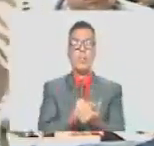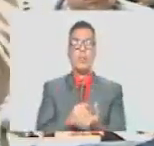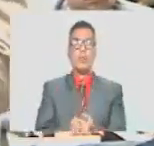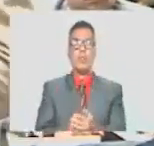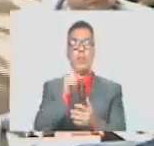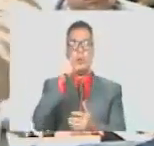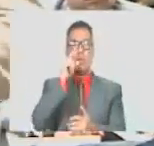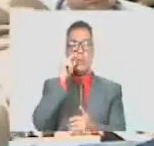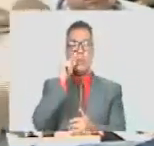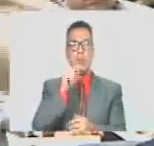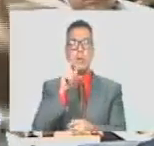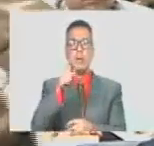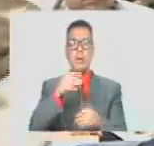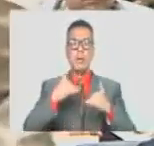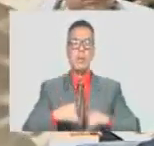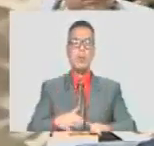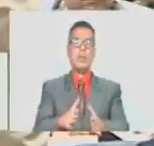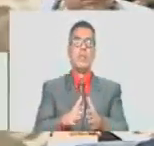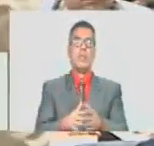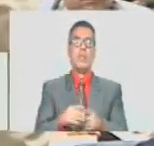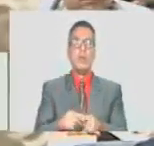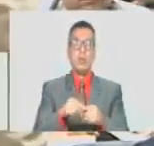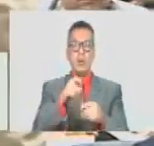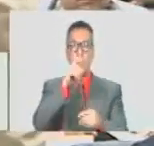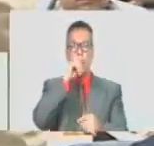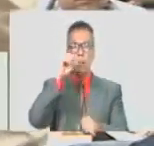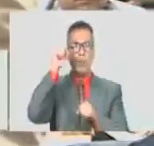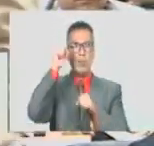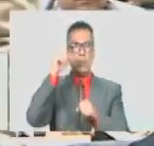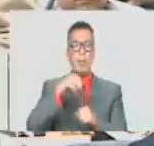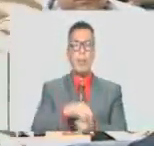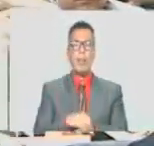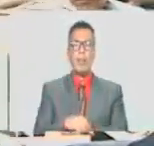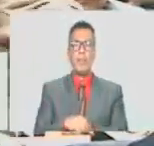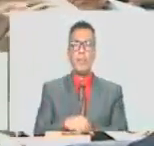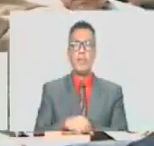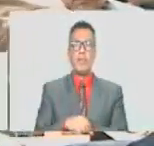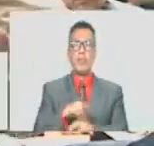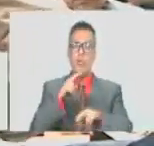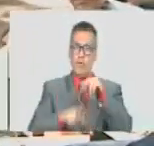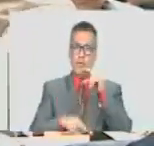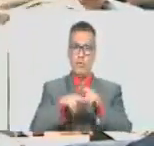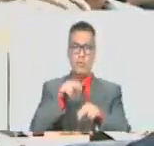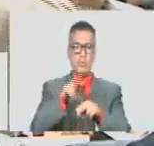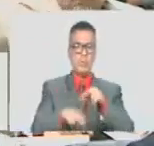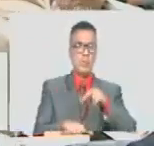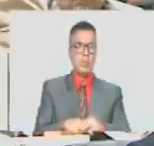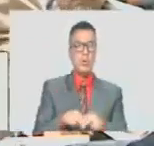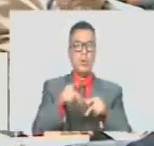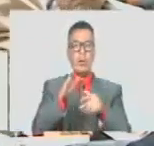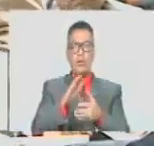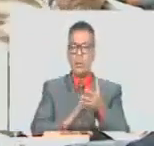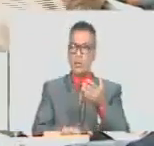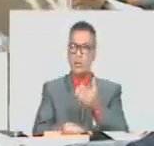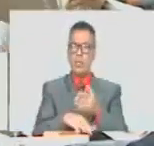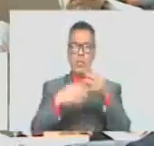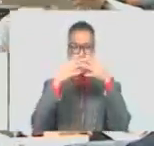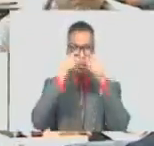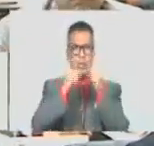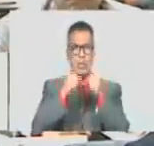a un hombre, a un hijo, a Nicolás Maduro Moro, ¿no? Que lo formó desde su salida de la cárcel